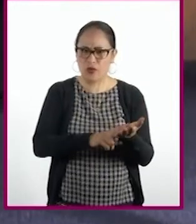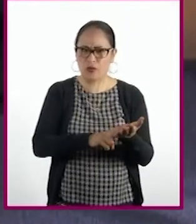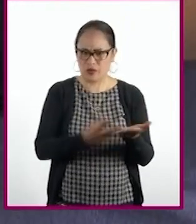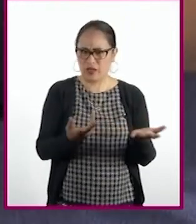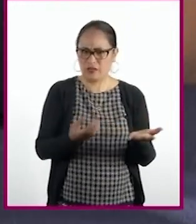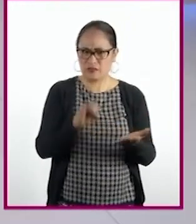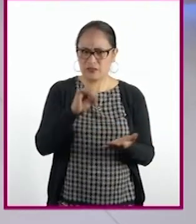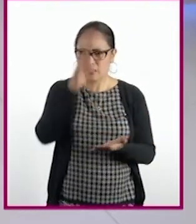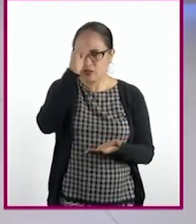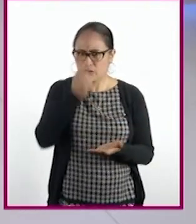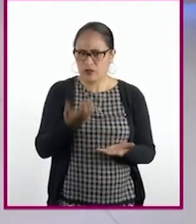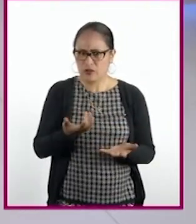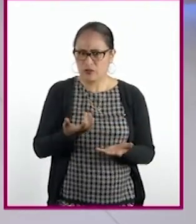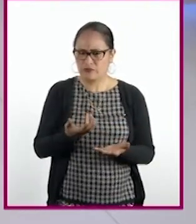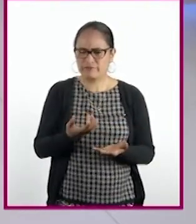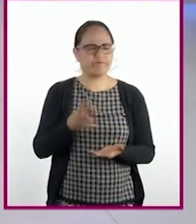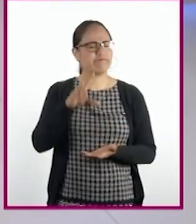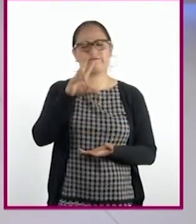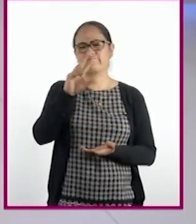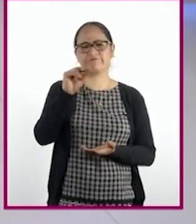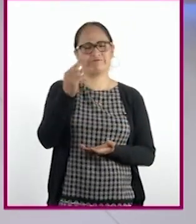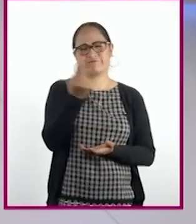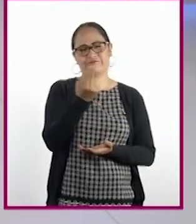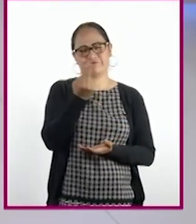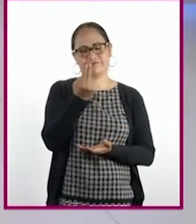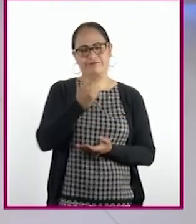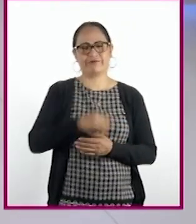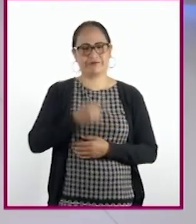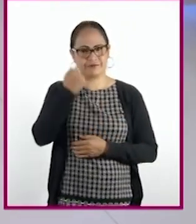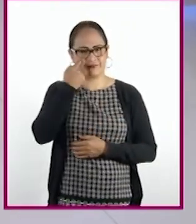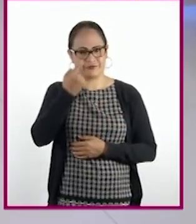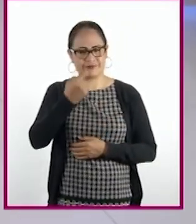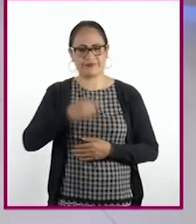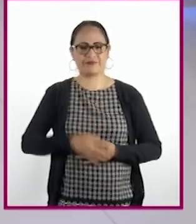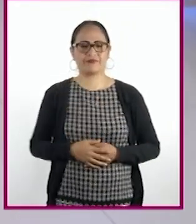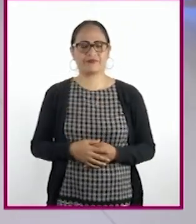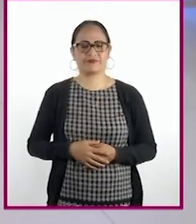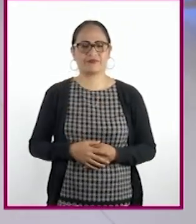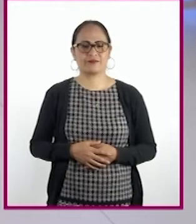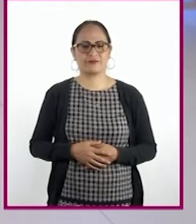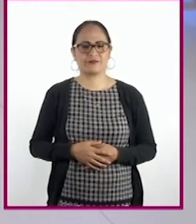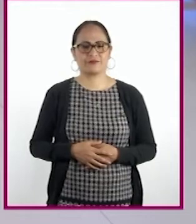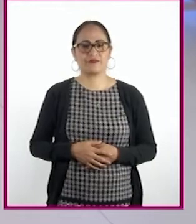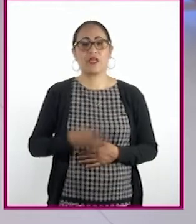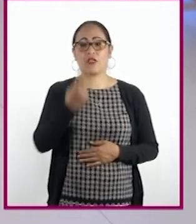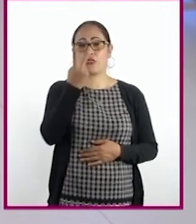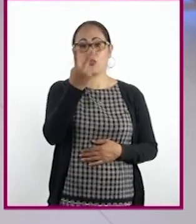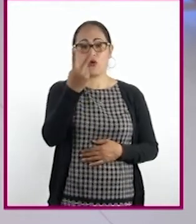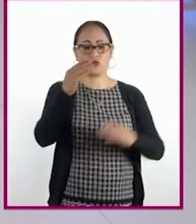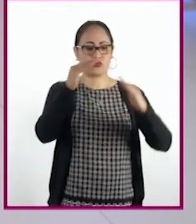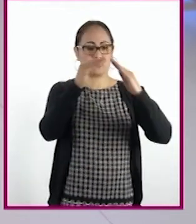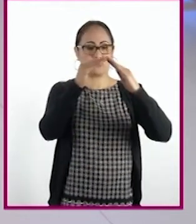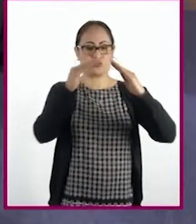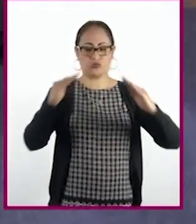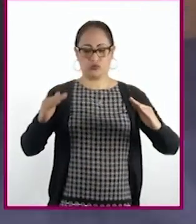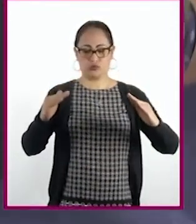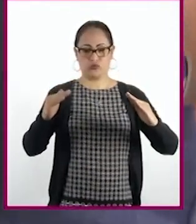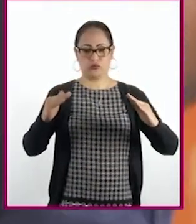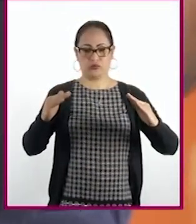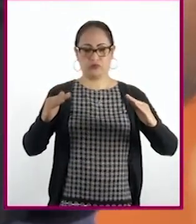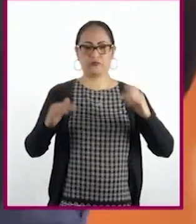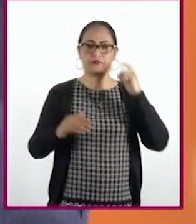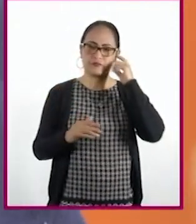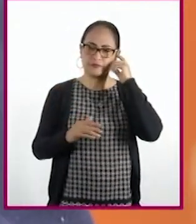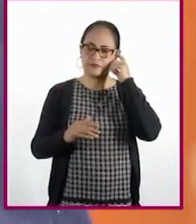¿cierto? No necesariamente, mira. Lo que se puede hacer a dos aguas es unir cada una